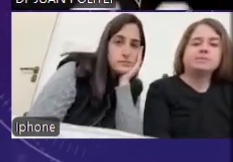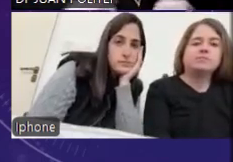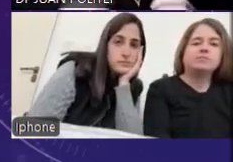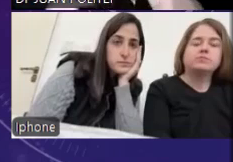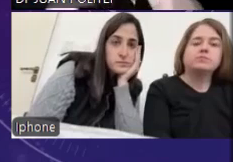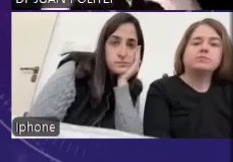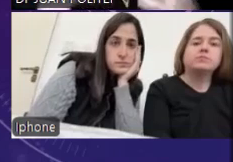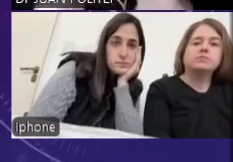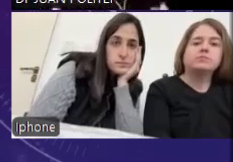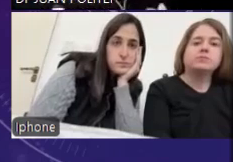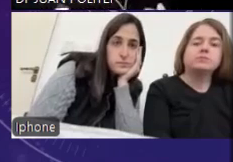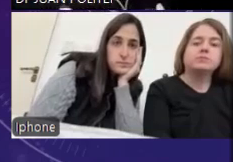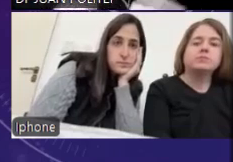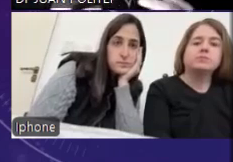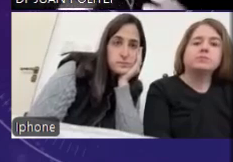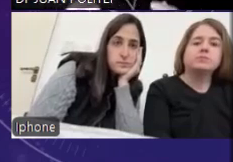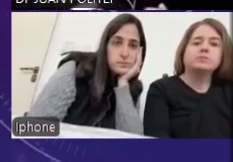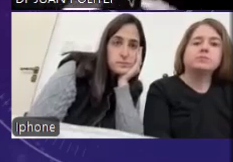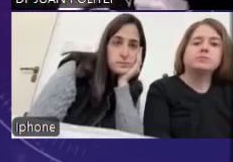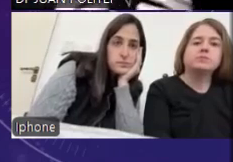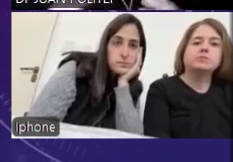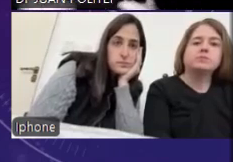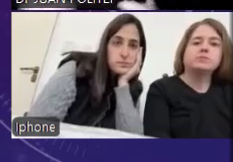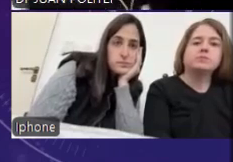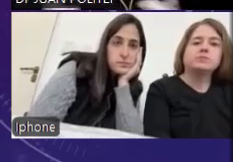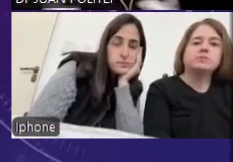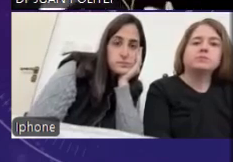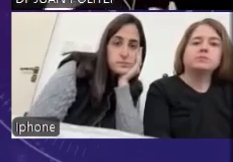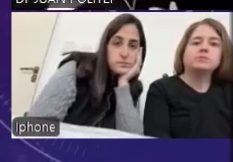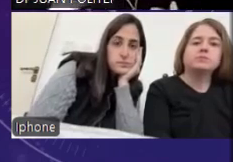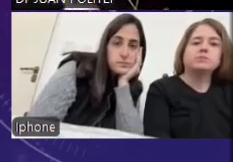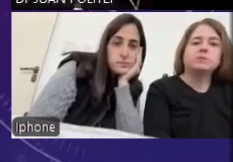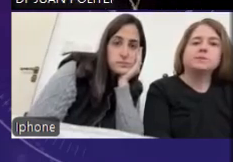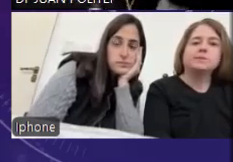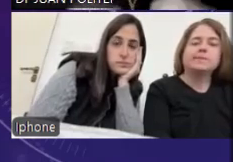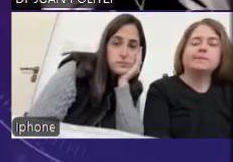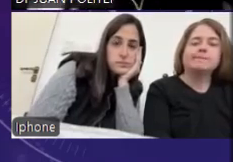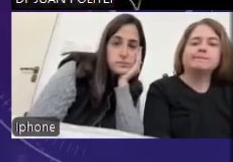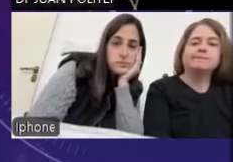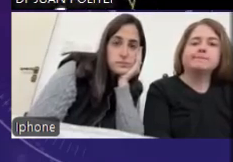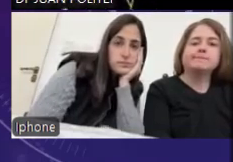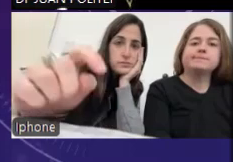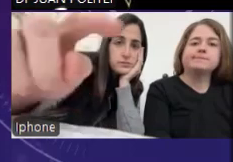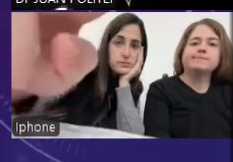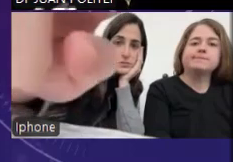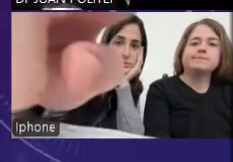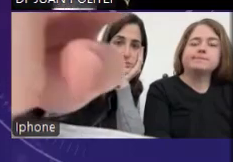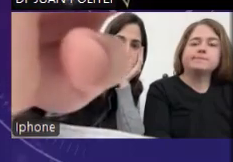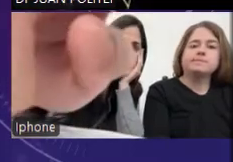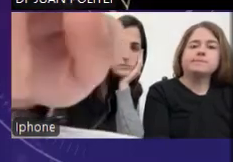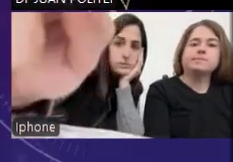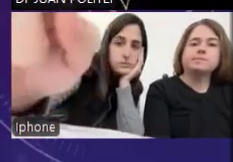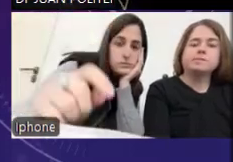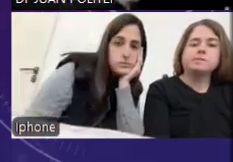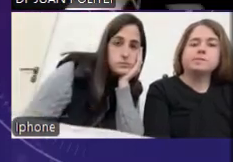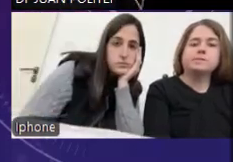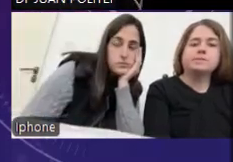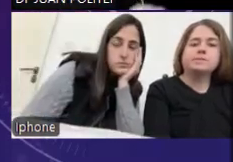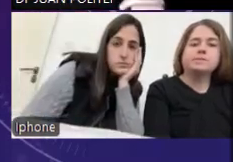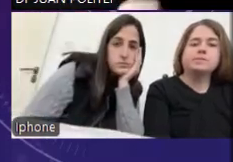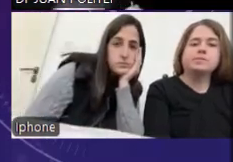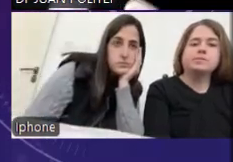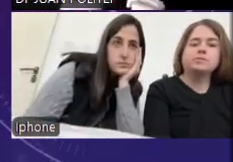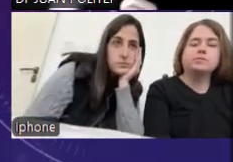El Fabry tardío es el Fabry que afecta, como les dije, al corazón o al riñón, pero después de los 40 años. Y eso es